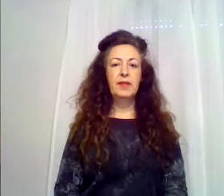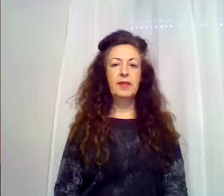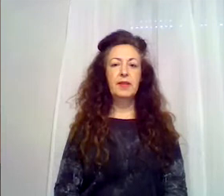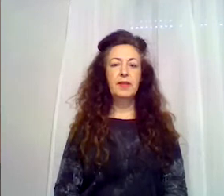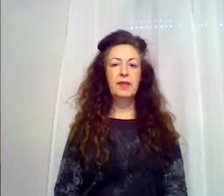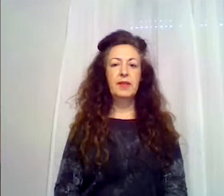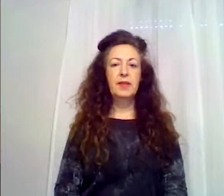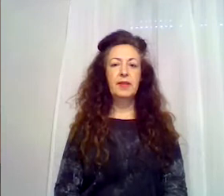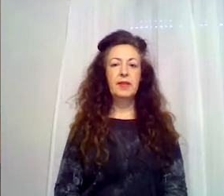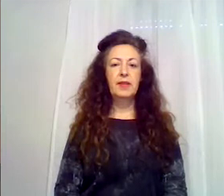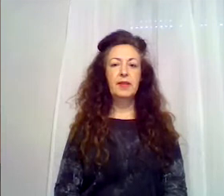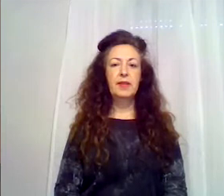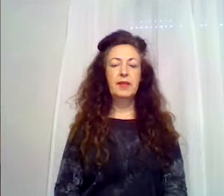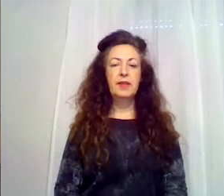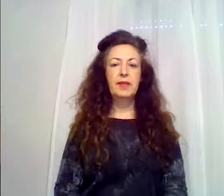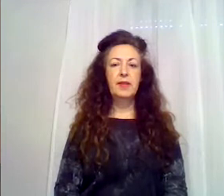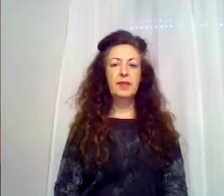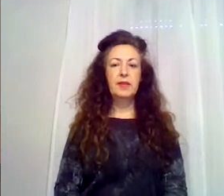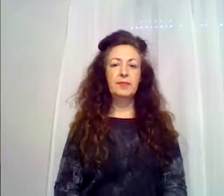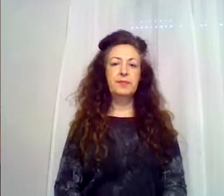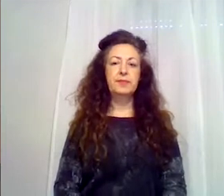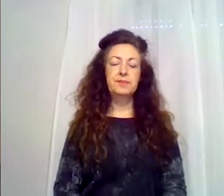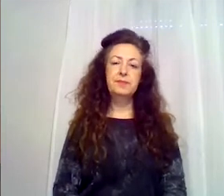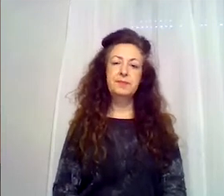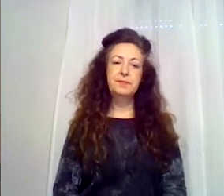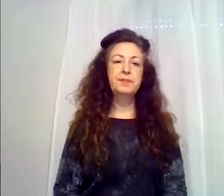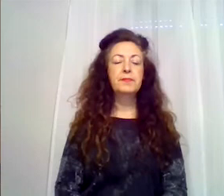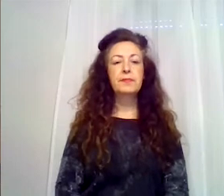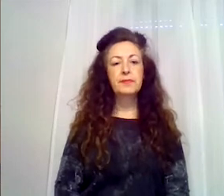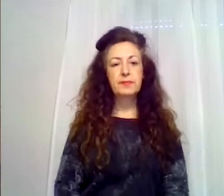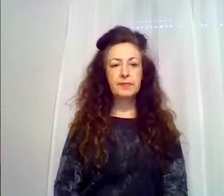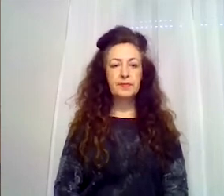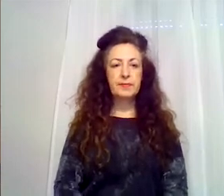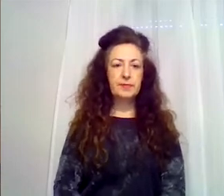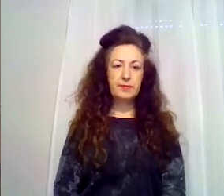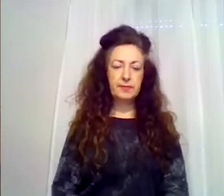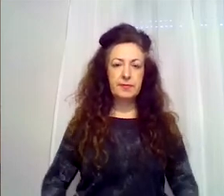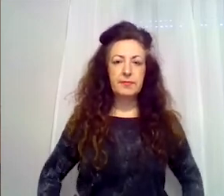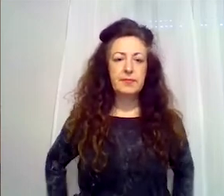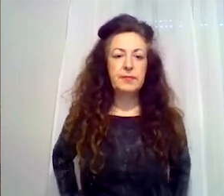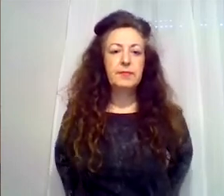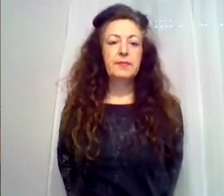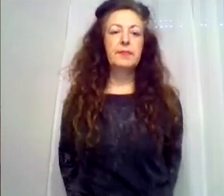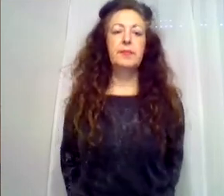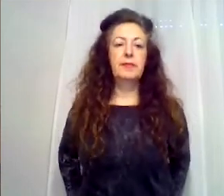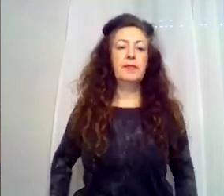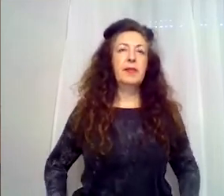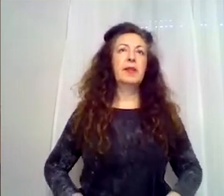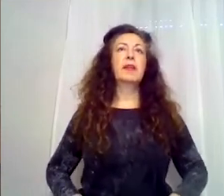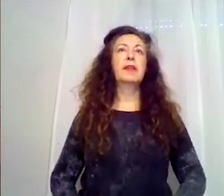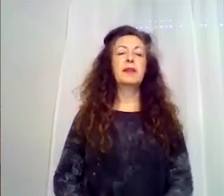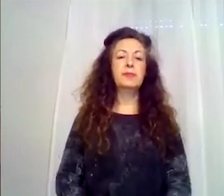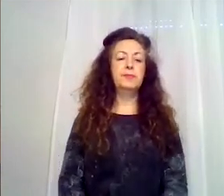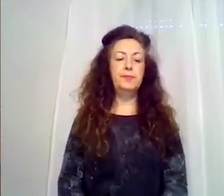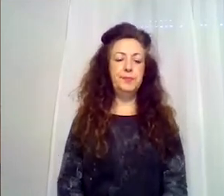el retrato de Marlowe para acompañar un poco a su charla, le voy a dejar paso, y solamente pues muchísimas gracias a todos